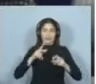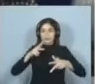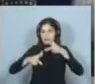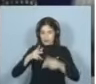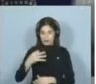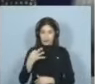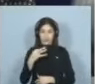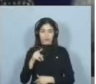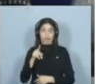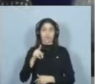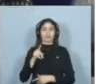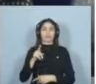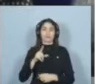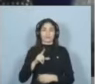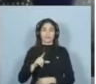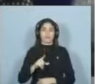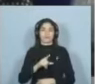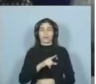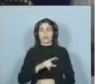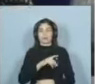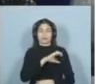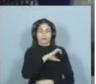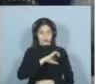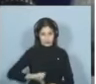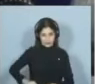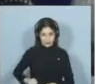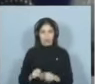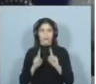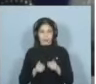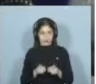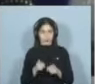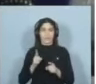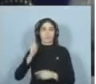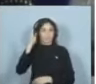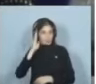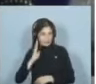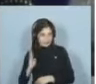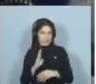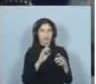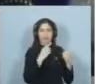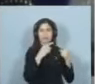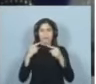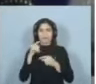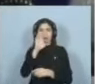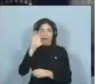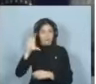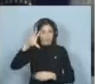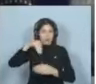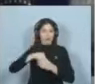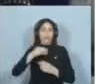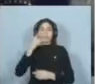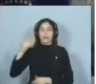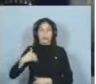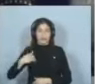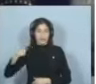excepción en El Salvador y Ecuador, la militarización de la seguridad en el Brasil y el uso excesivo de la fuerza en países como Argentina